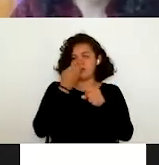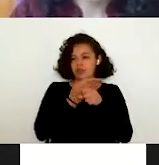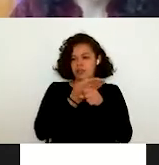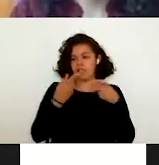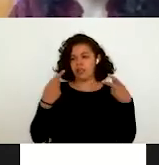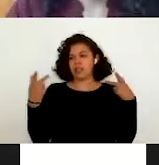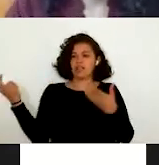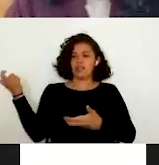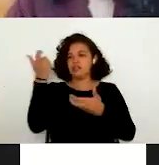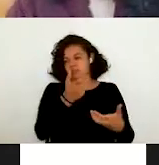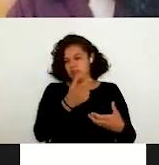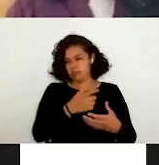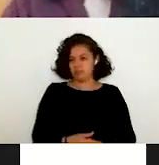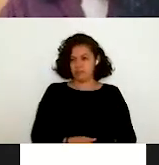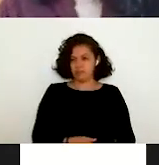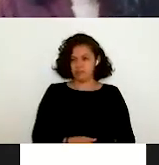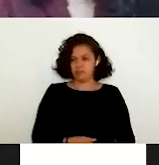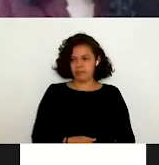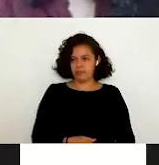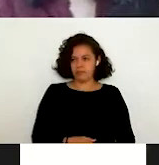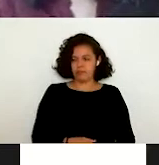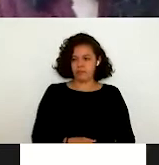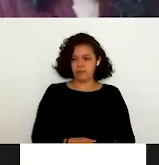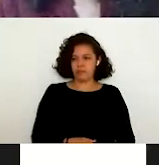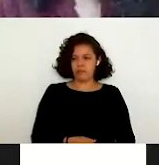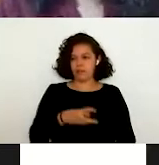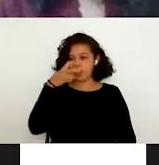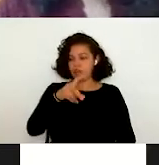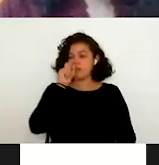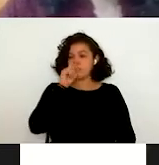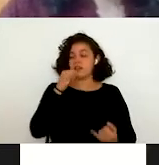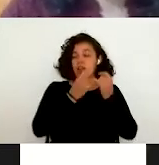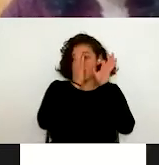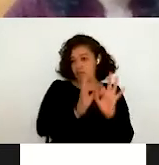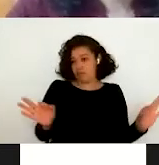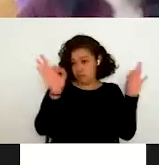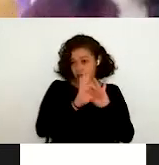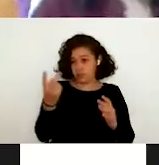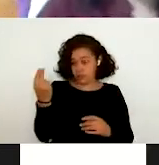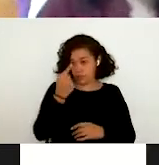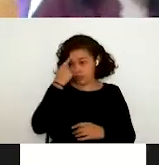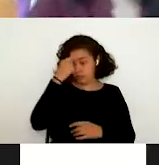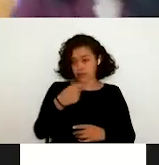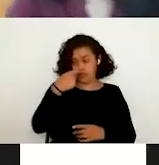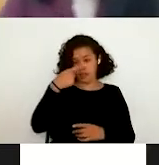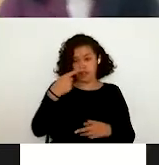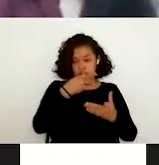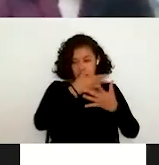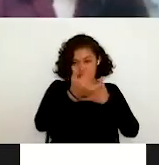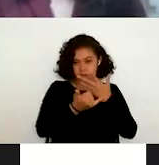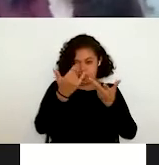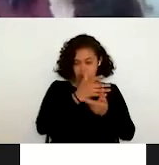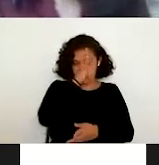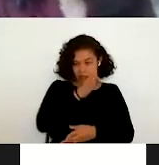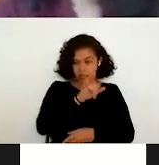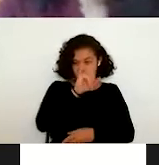recursos. Esta parte también se considera, digamos, vital en cuanto a la aprobación de los proyectos, porque aquí es